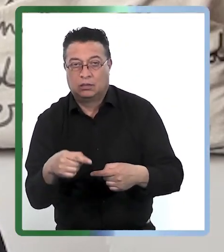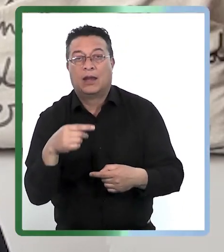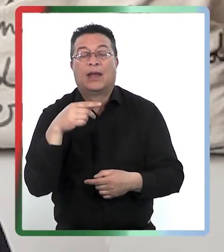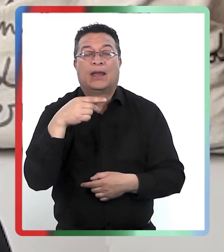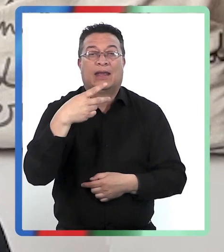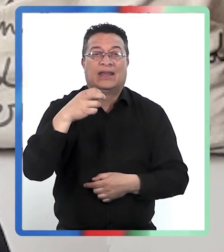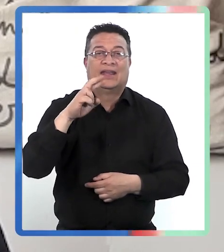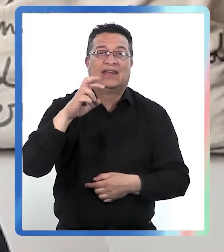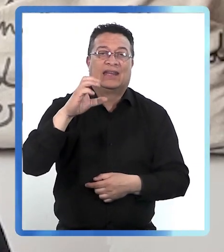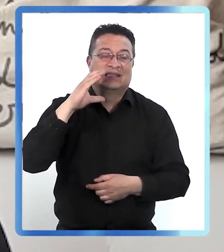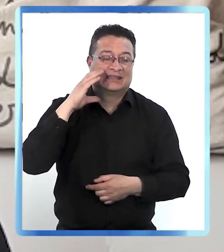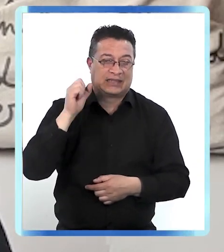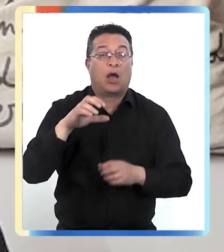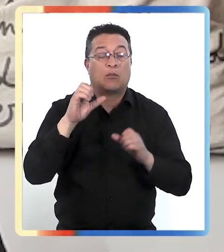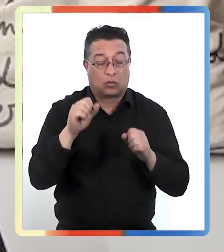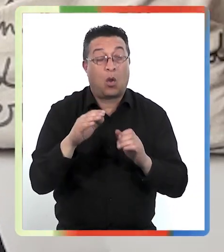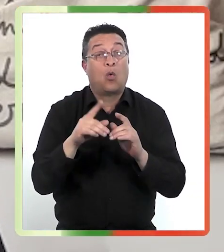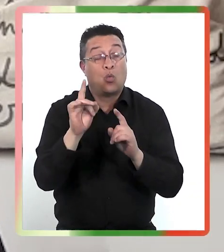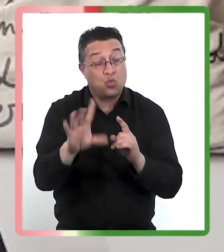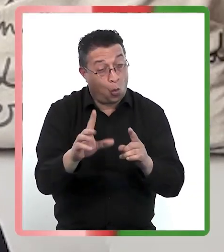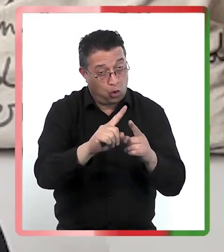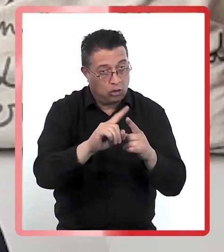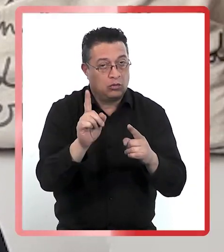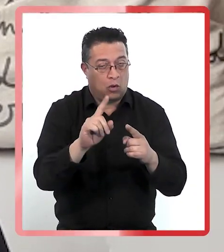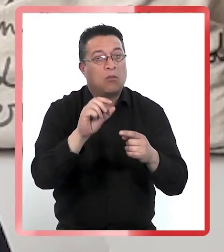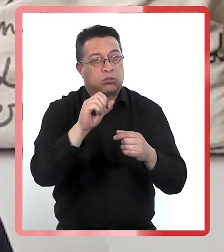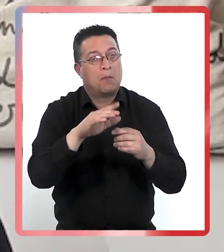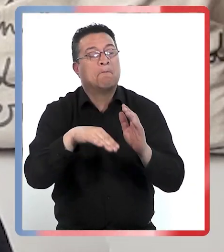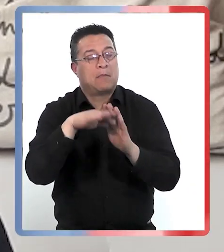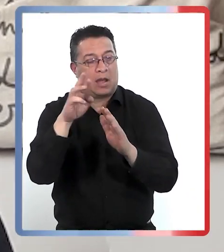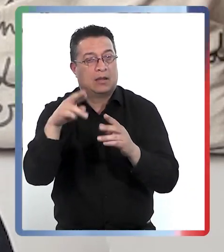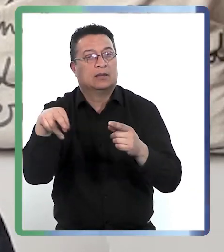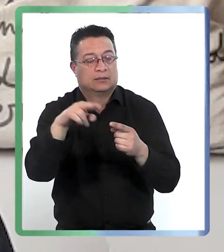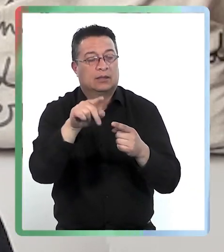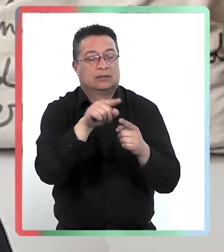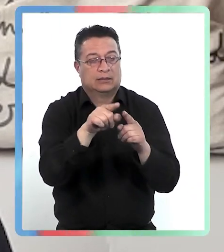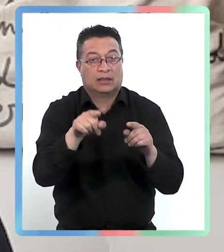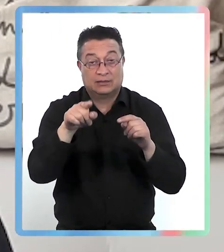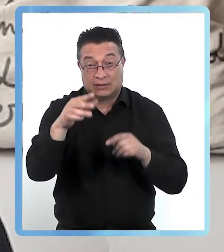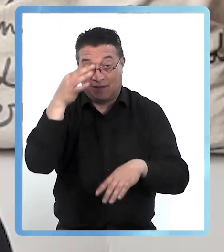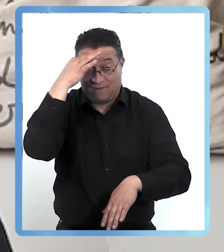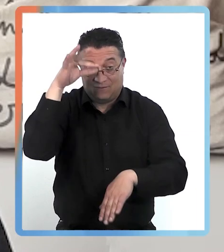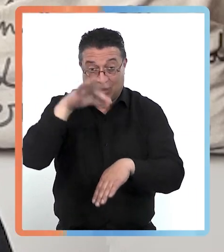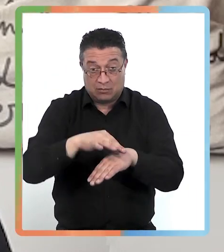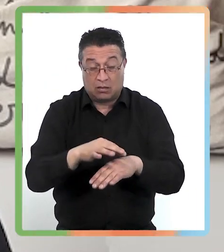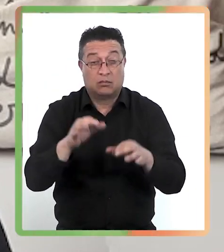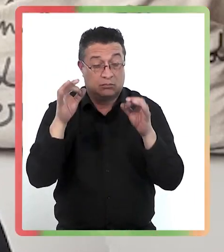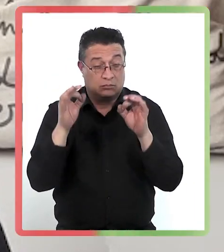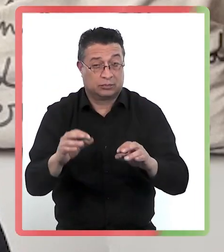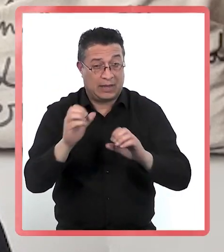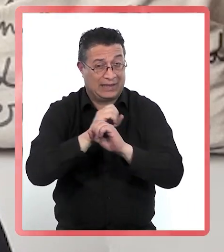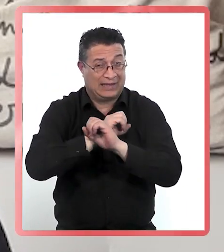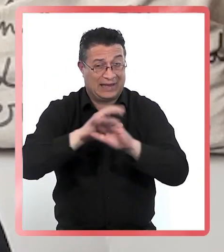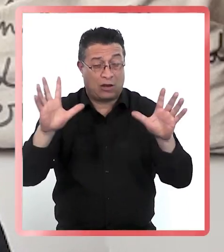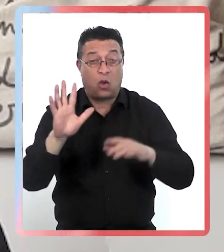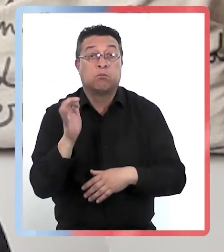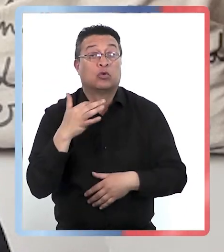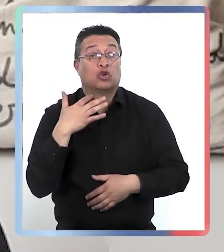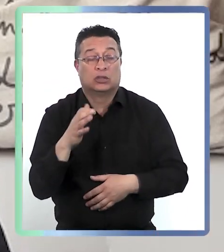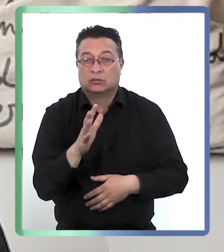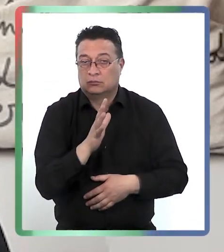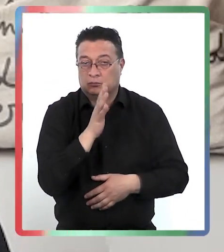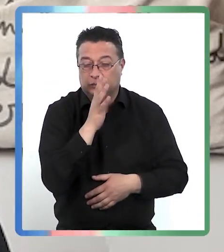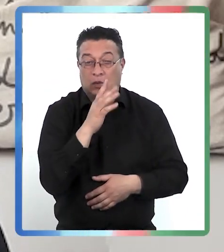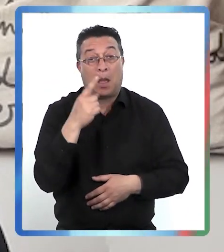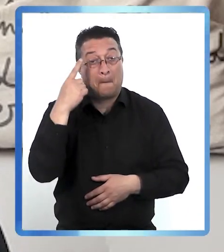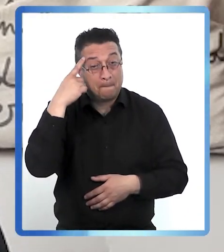¿ya? No la única, pero sí la más frecuente. Esta enfermedad no tenemos totalmente clara la causa,